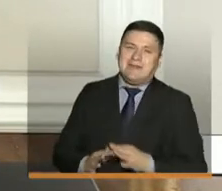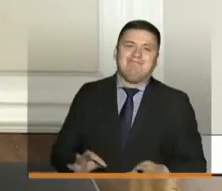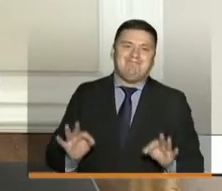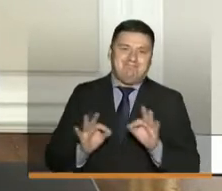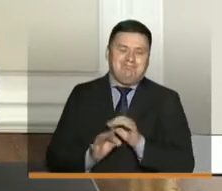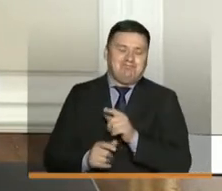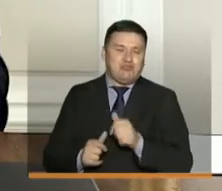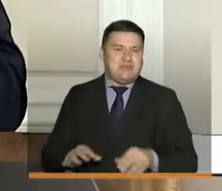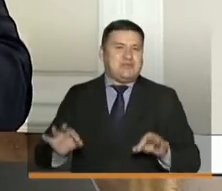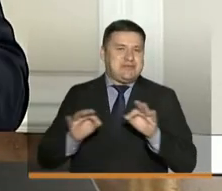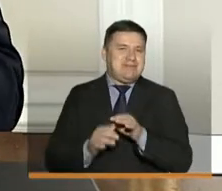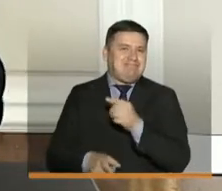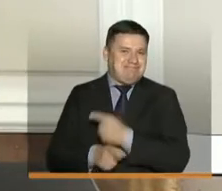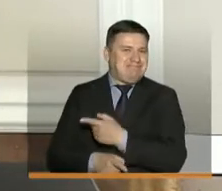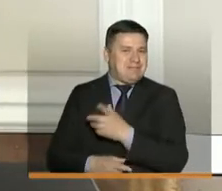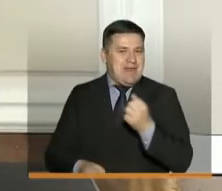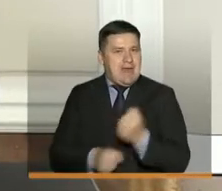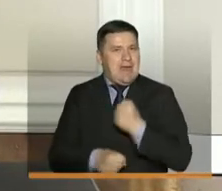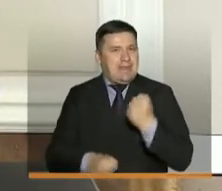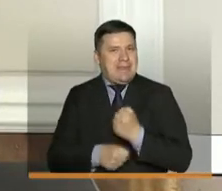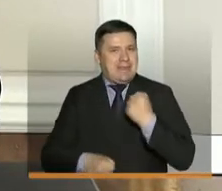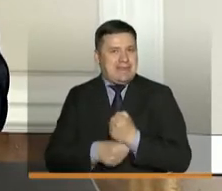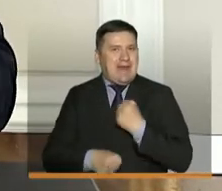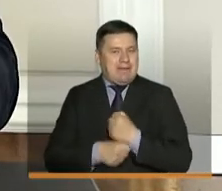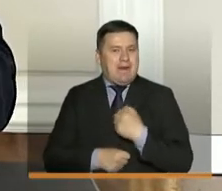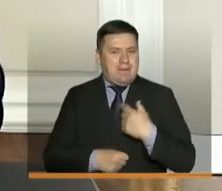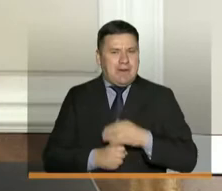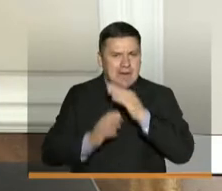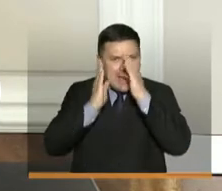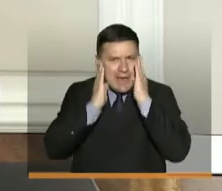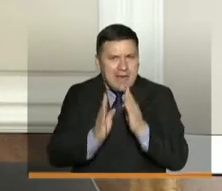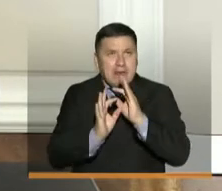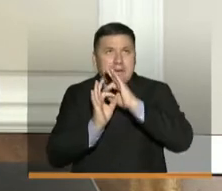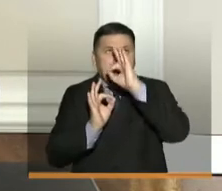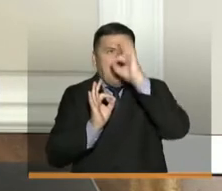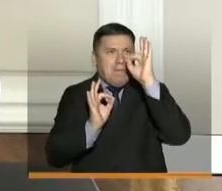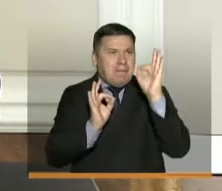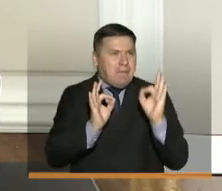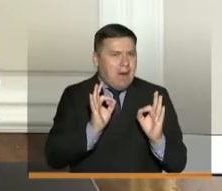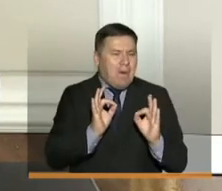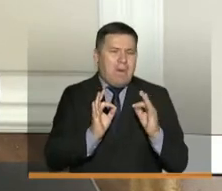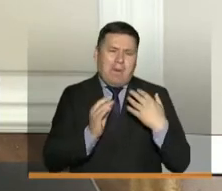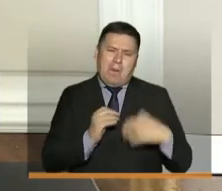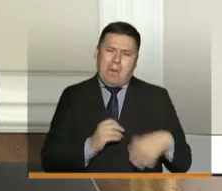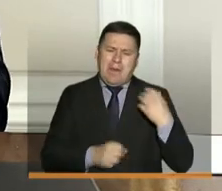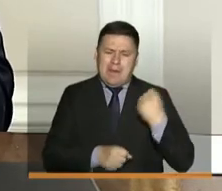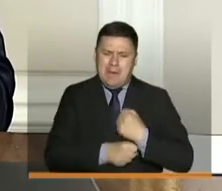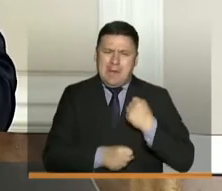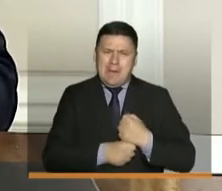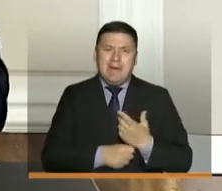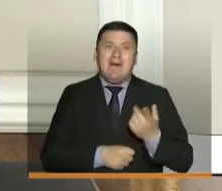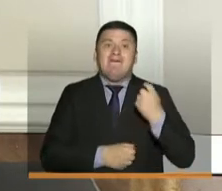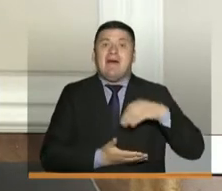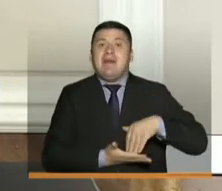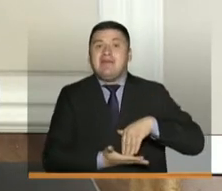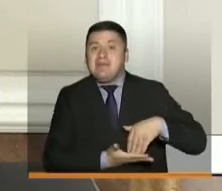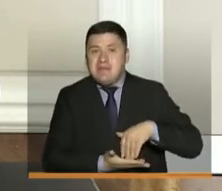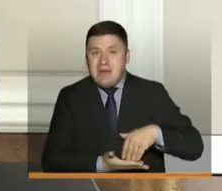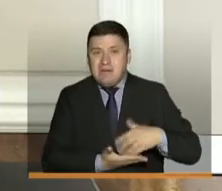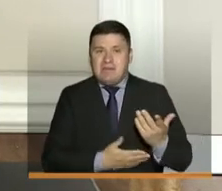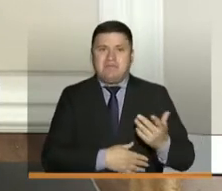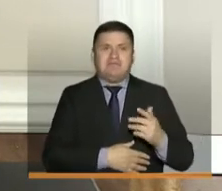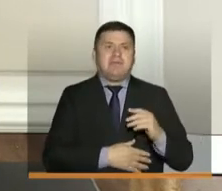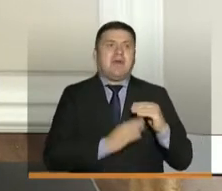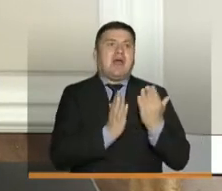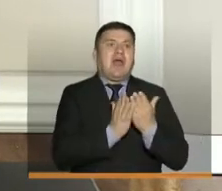importante en el trabajo para atender municipios de nuestro país que han tenido precariedad de pronto en acceder a